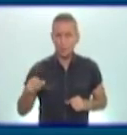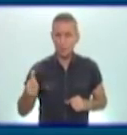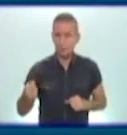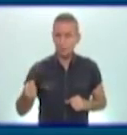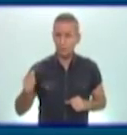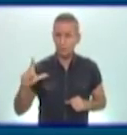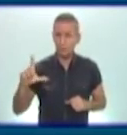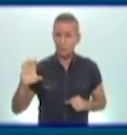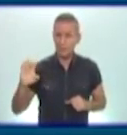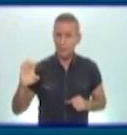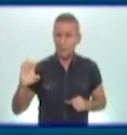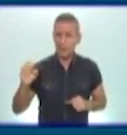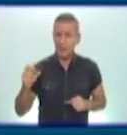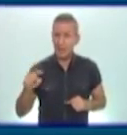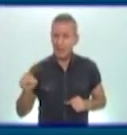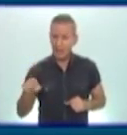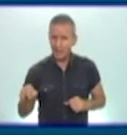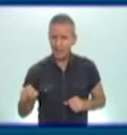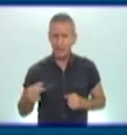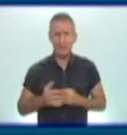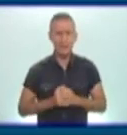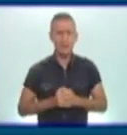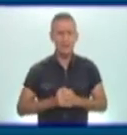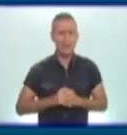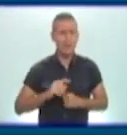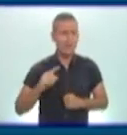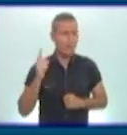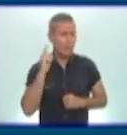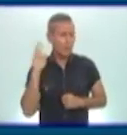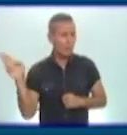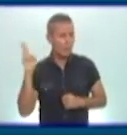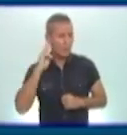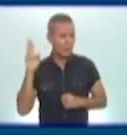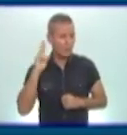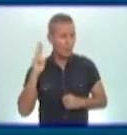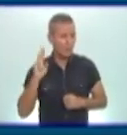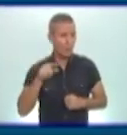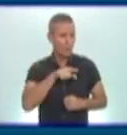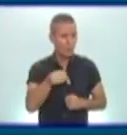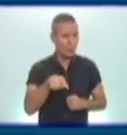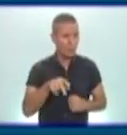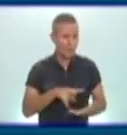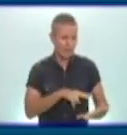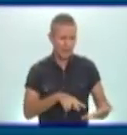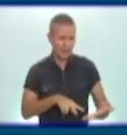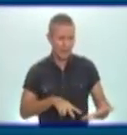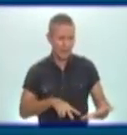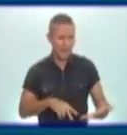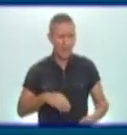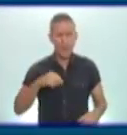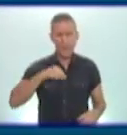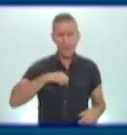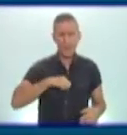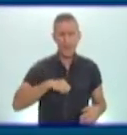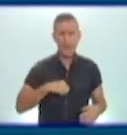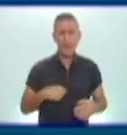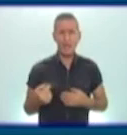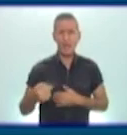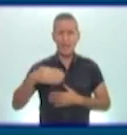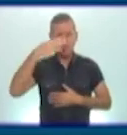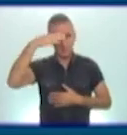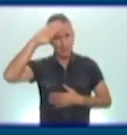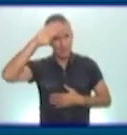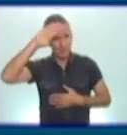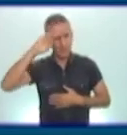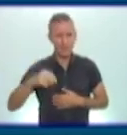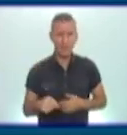1999. Vamos entonces, después de escuchar y que ustedes hayan ya leído El alma de la nación cubana, a trabajar con algunas palabras